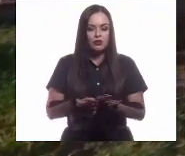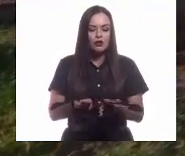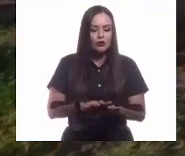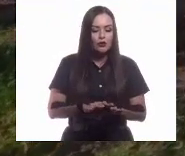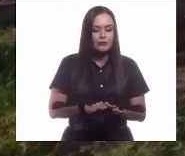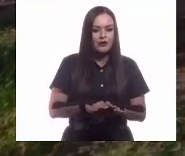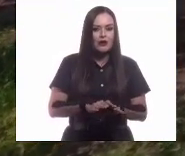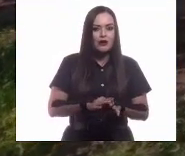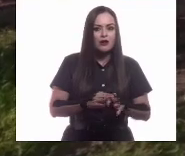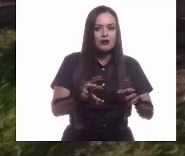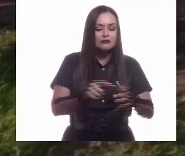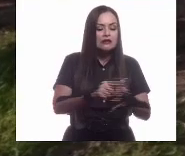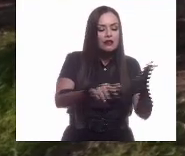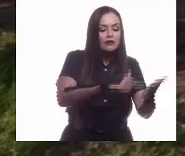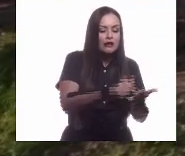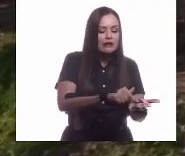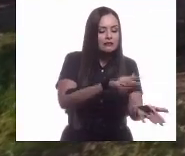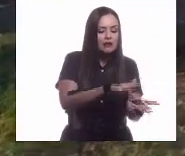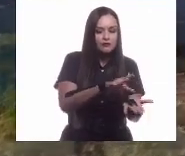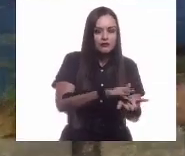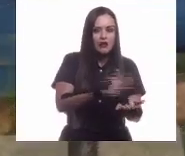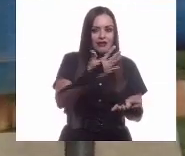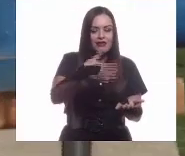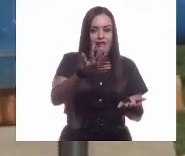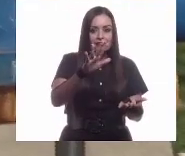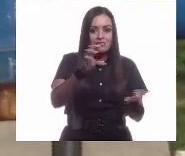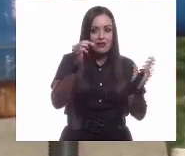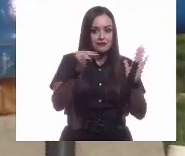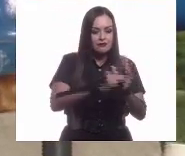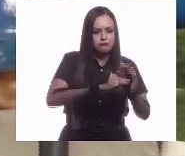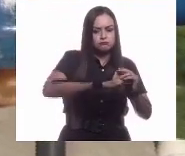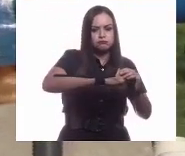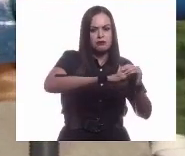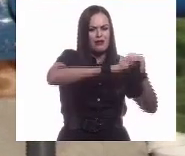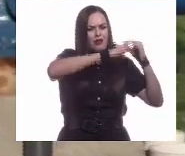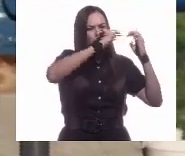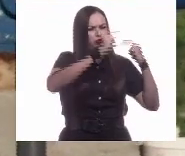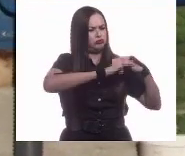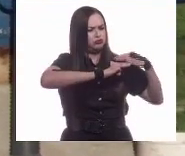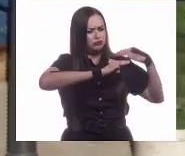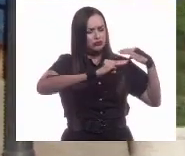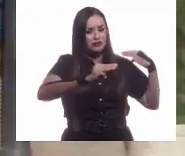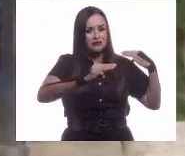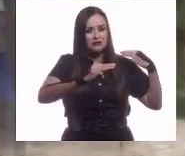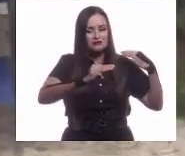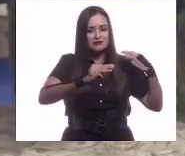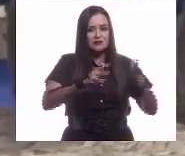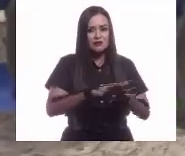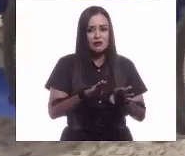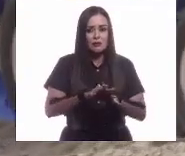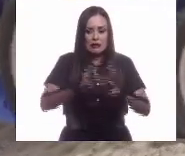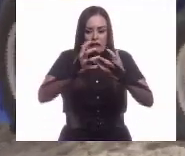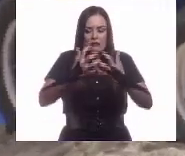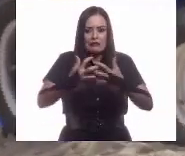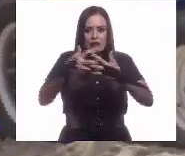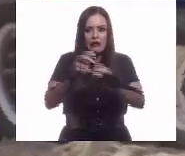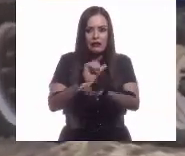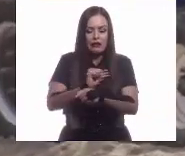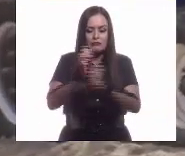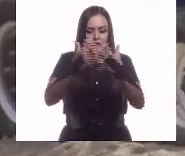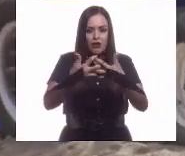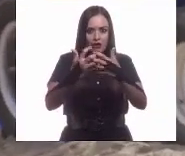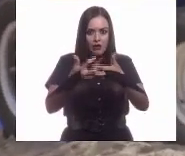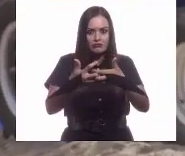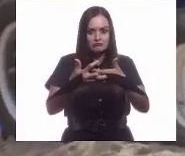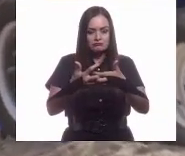agrícolas en una superficie de 10,137 hectáreas y se ha dotado de 216 tractores a nuestros